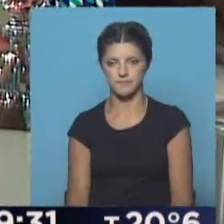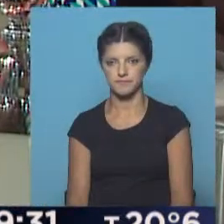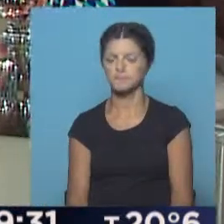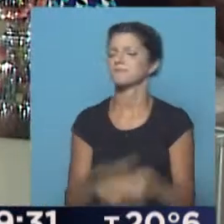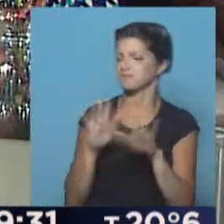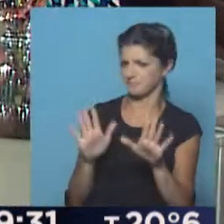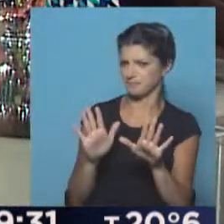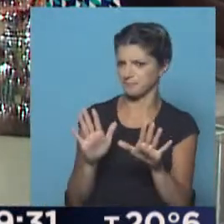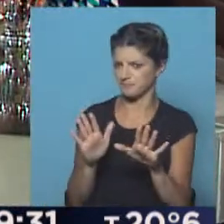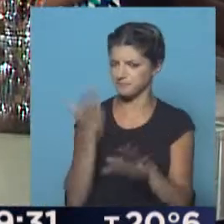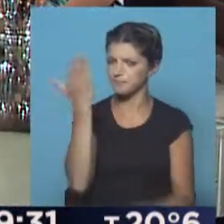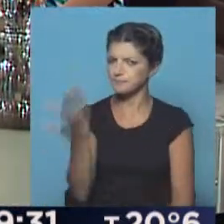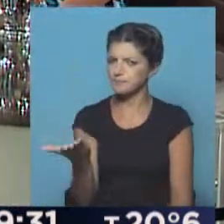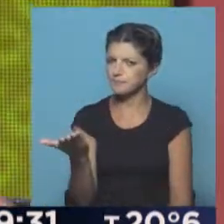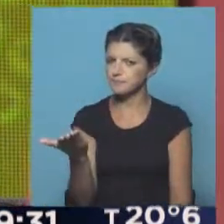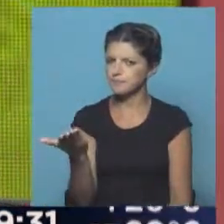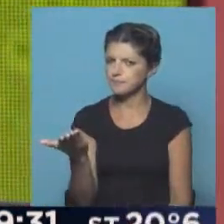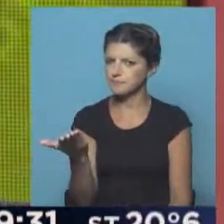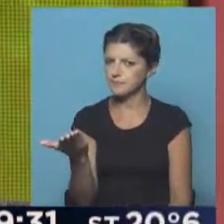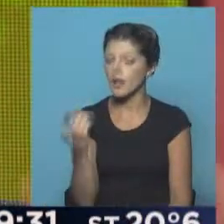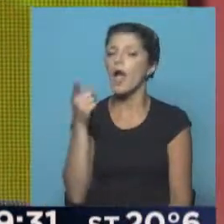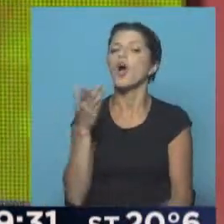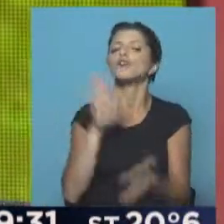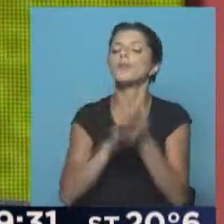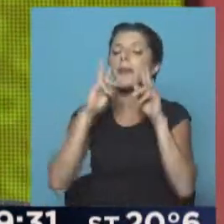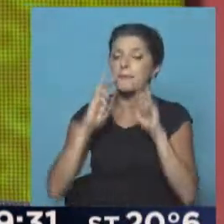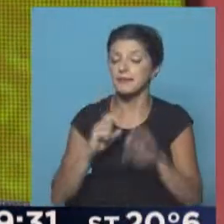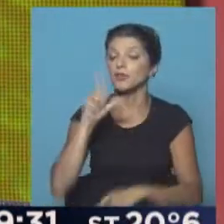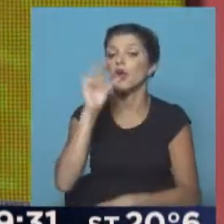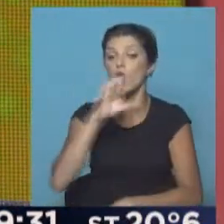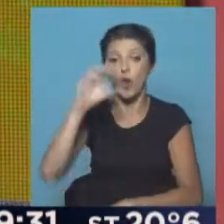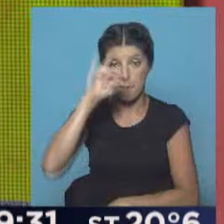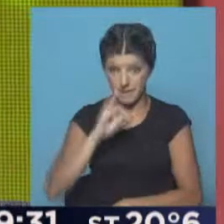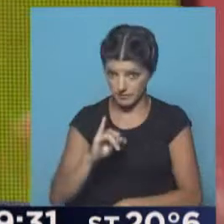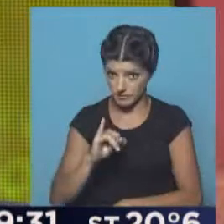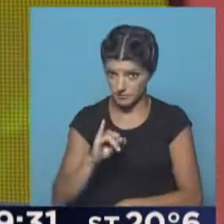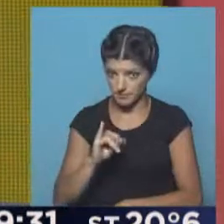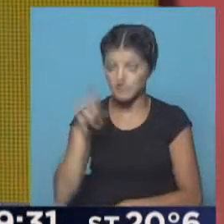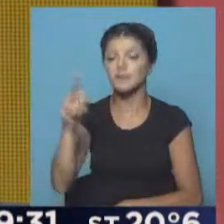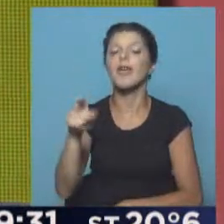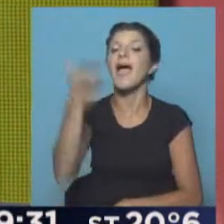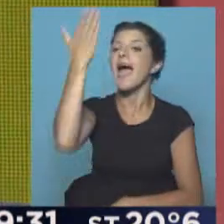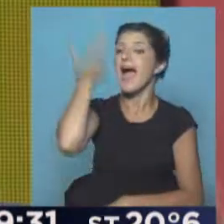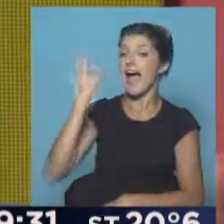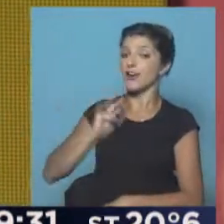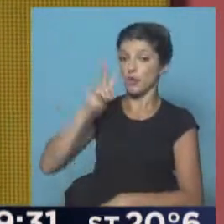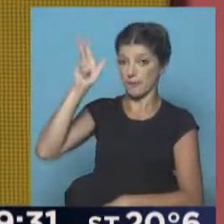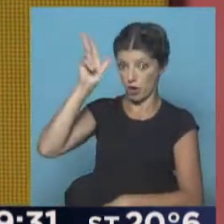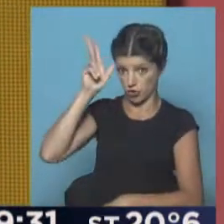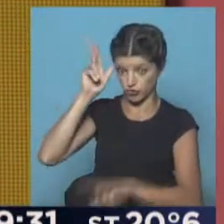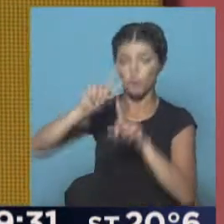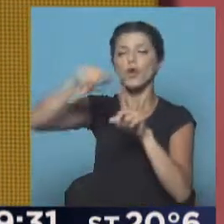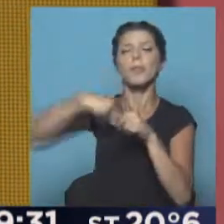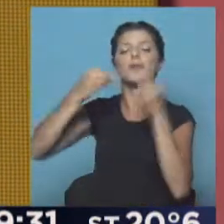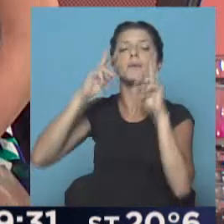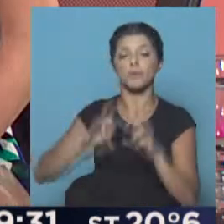Ahora, usted fiscal, hablando del caso López, ¿no? Por el caso López inició José López con sus bolsos en el 2008 a partir de una denuncia,